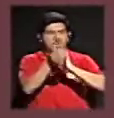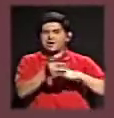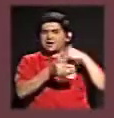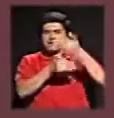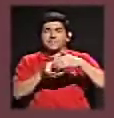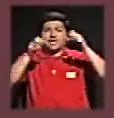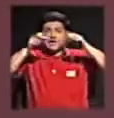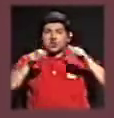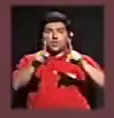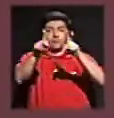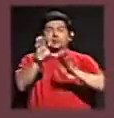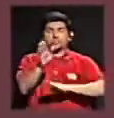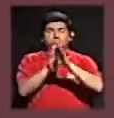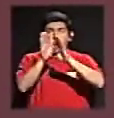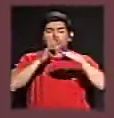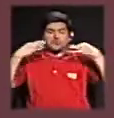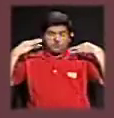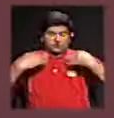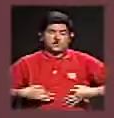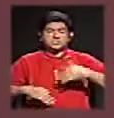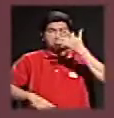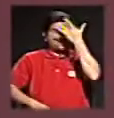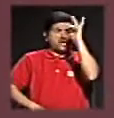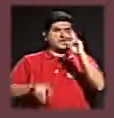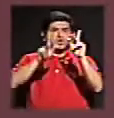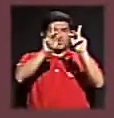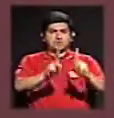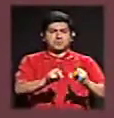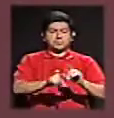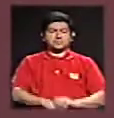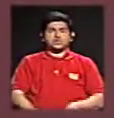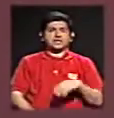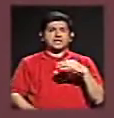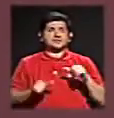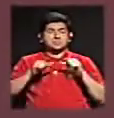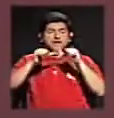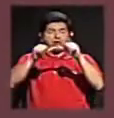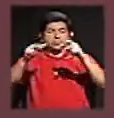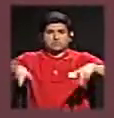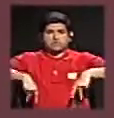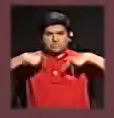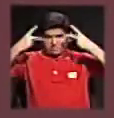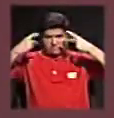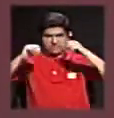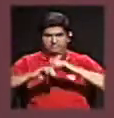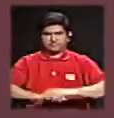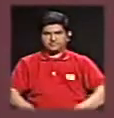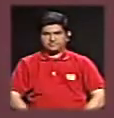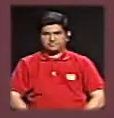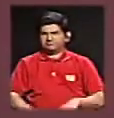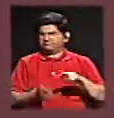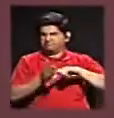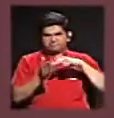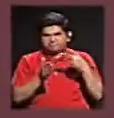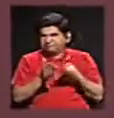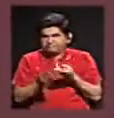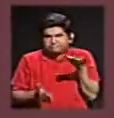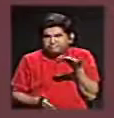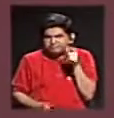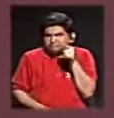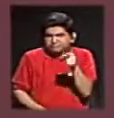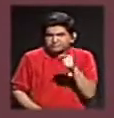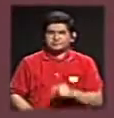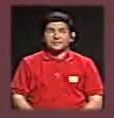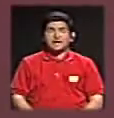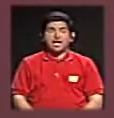las posibilidades de desarrollo físico e intelectual de las personas durante el resto de su vida. Bueno, ¿qué significa eso? Significa